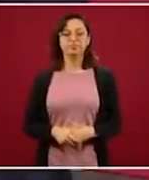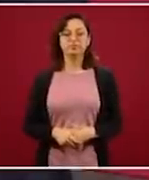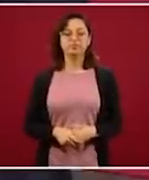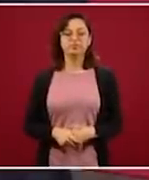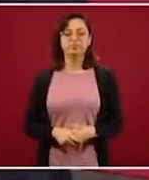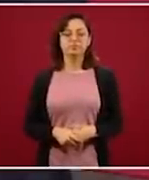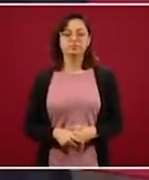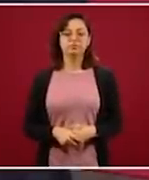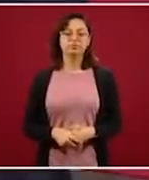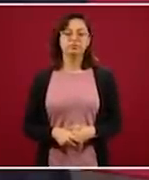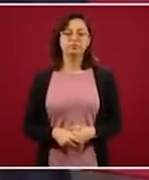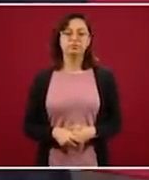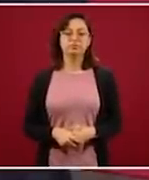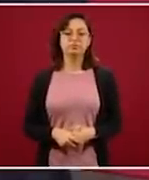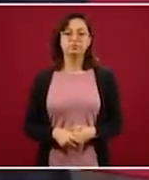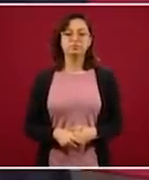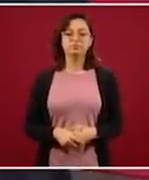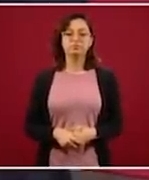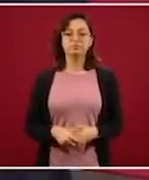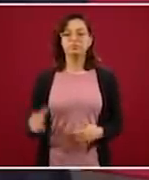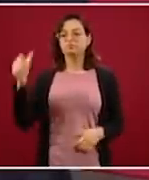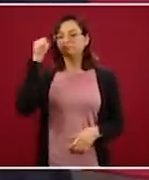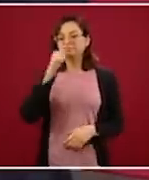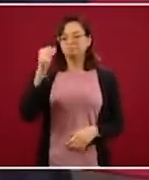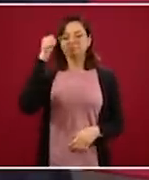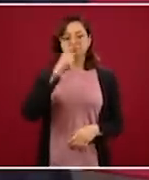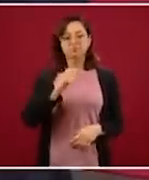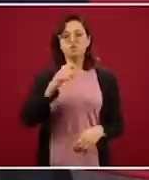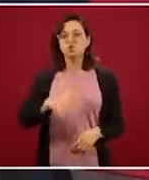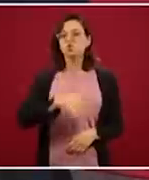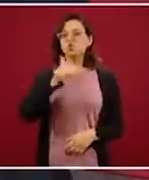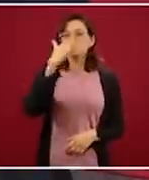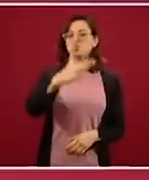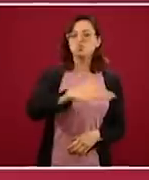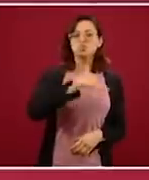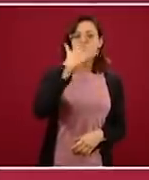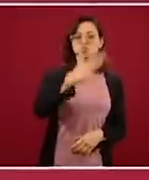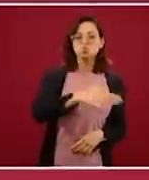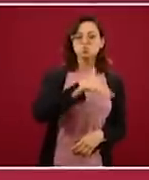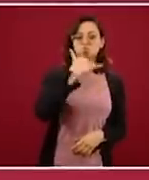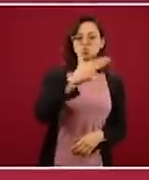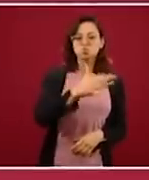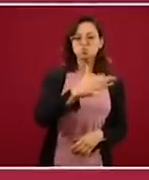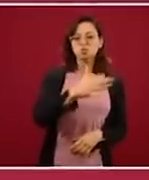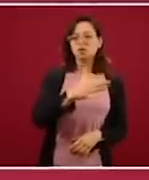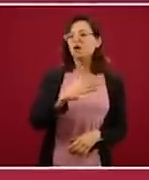Siempre se hablaba de corrupción, pero se vinculaba con la mordida,